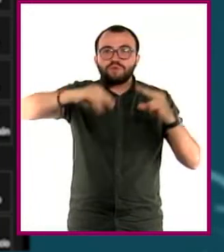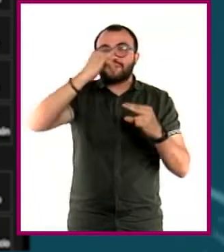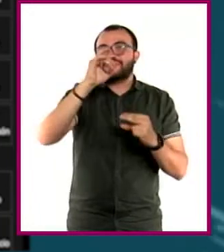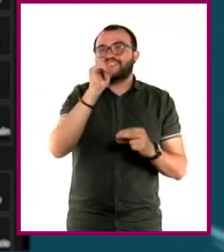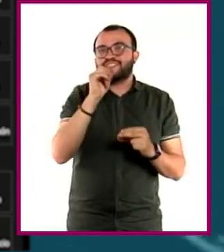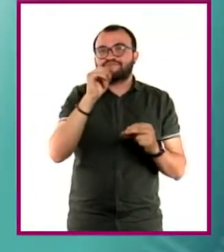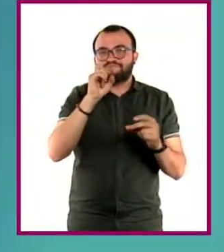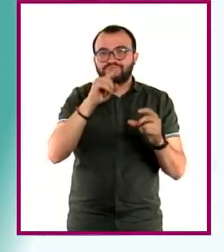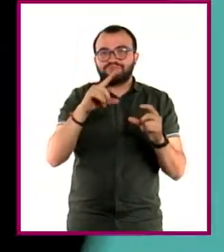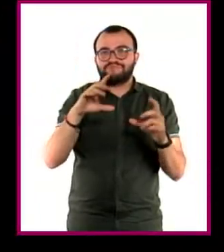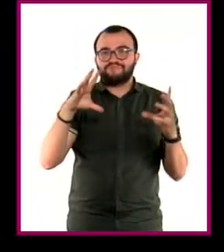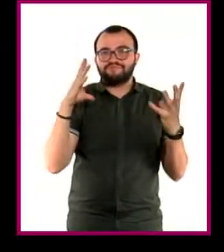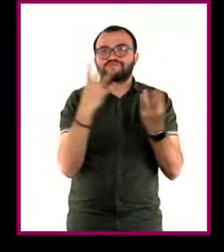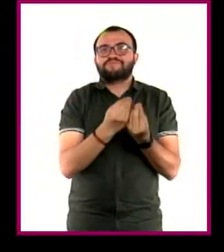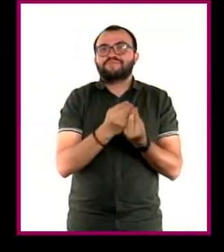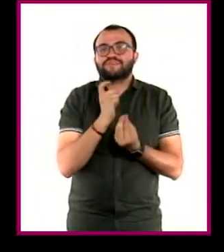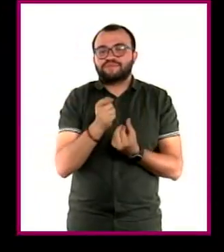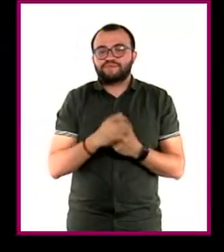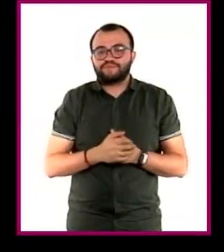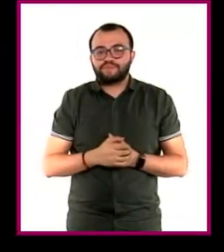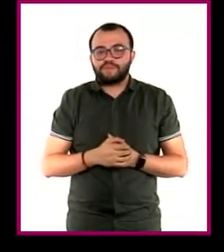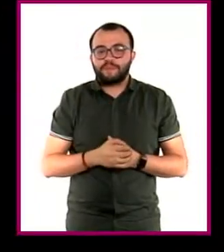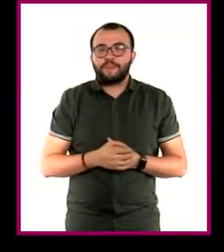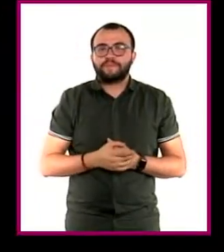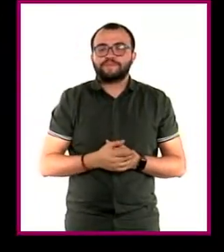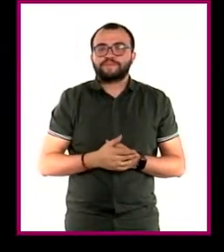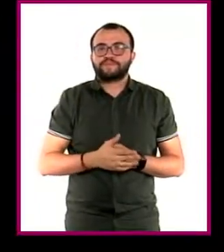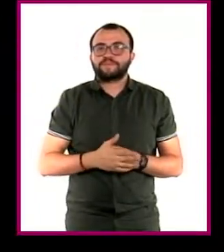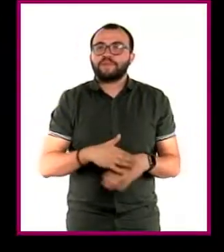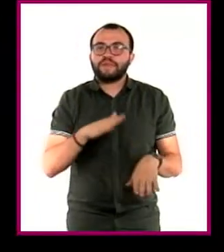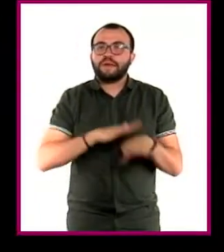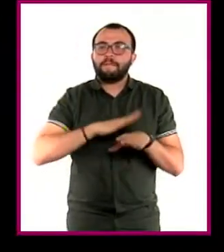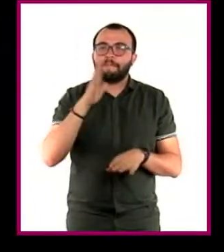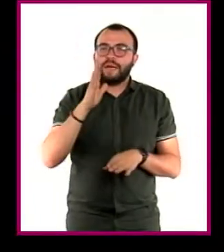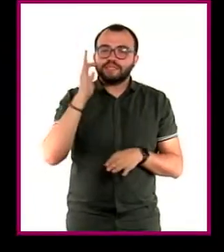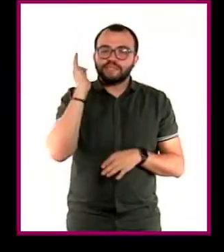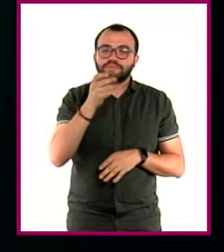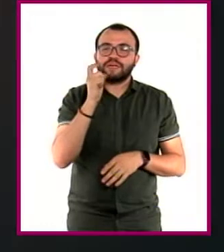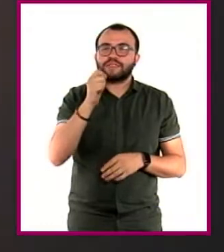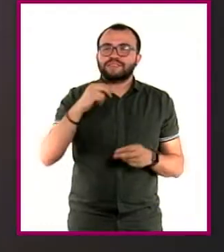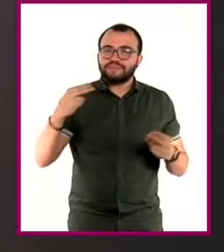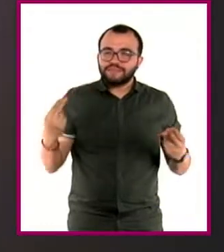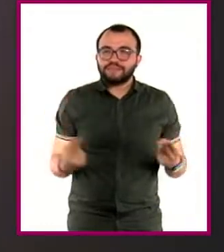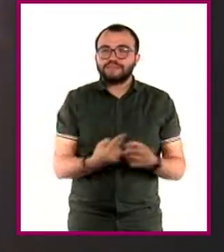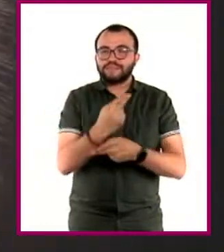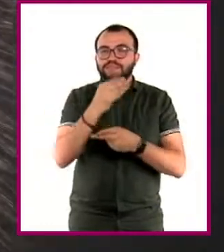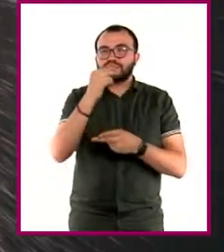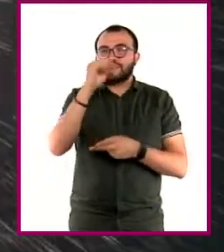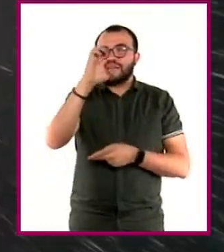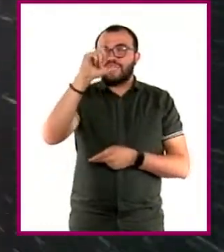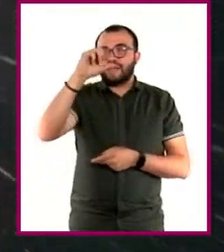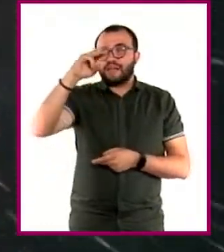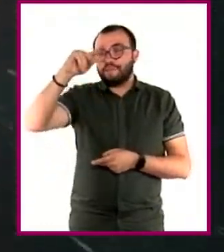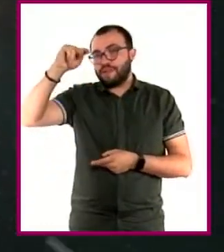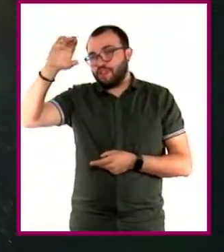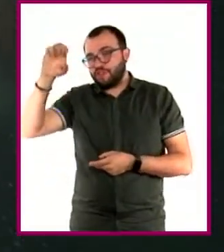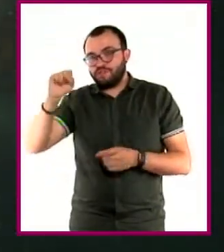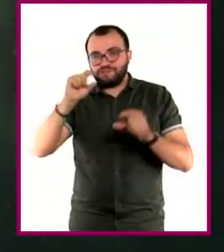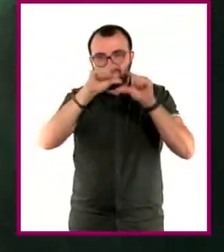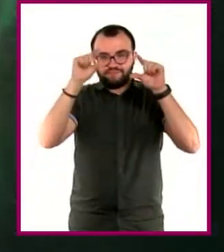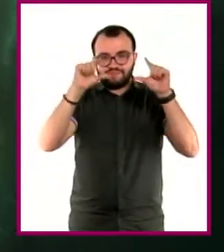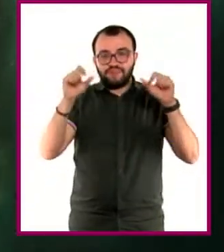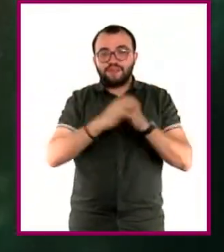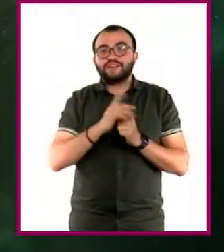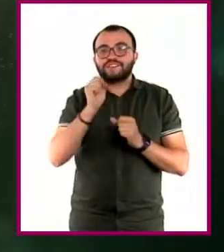medio. La teoría más aceptada sobre el origen de los elementos es la que indica tres fuentes: el